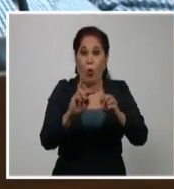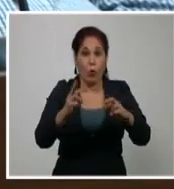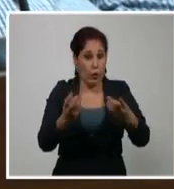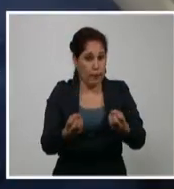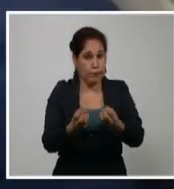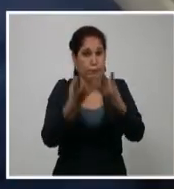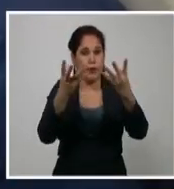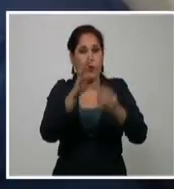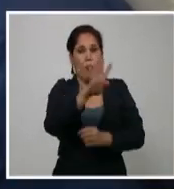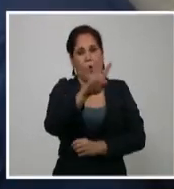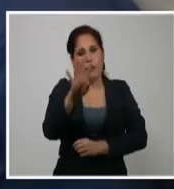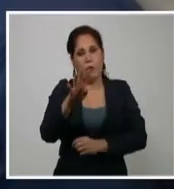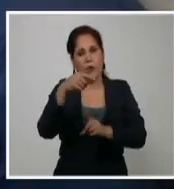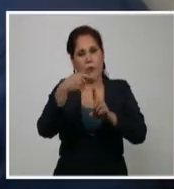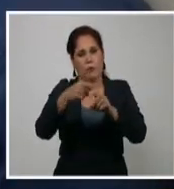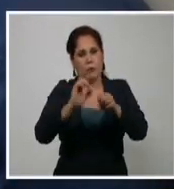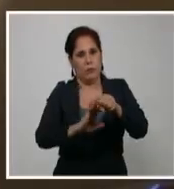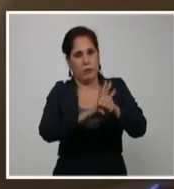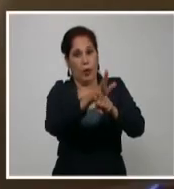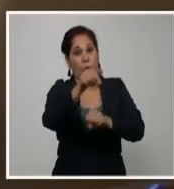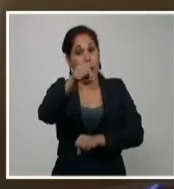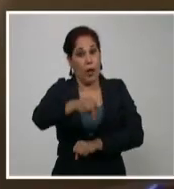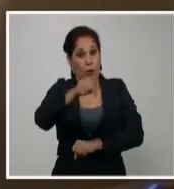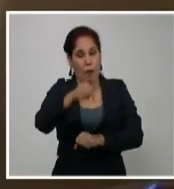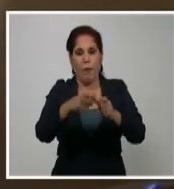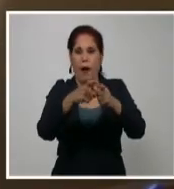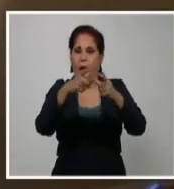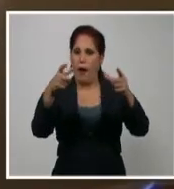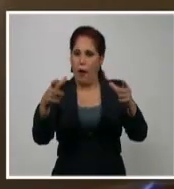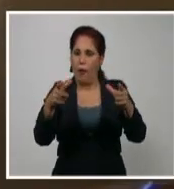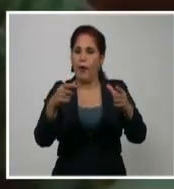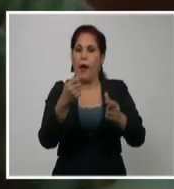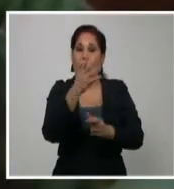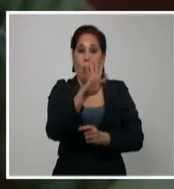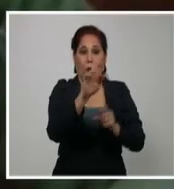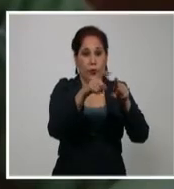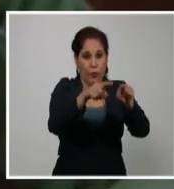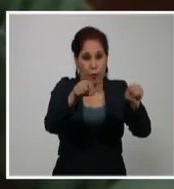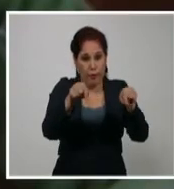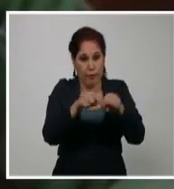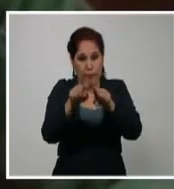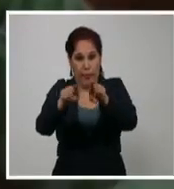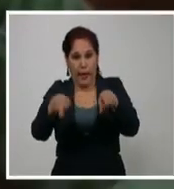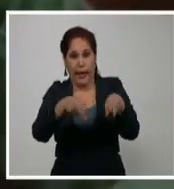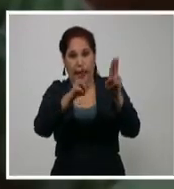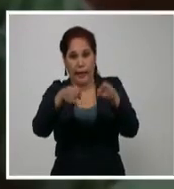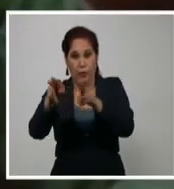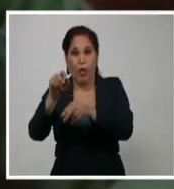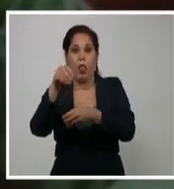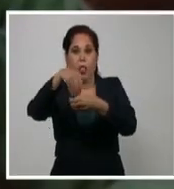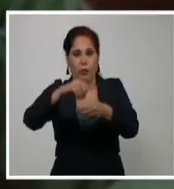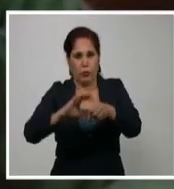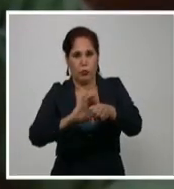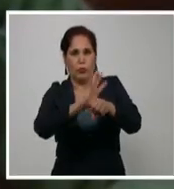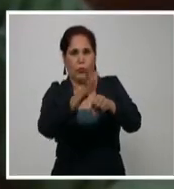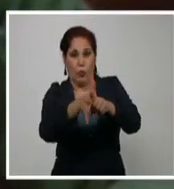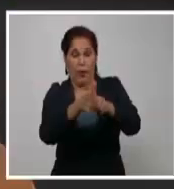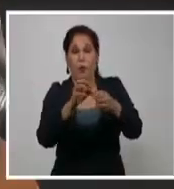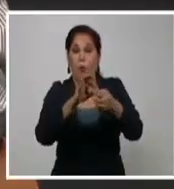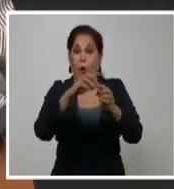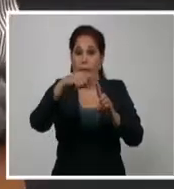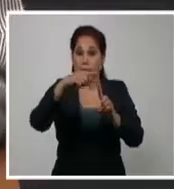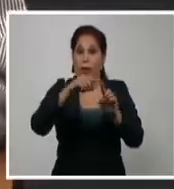reportó 44 positivos en el día, la mayoría vinculados a los 4 eventos institucionales allí activos, y el territorio, a